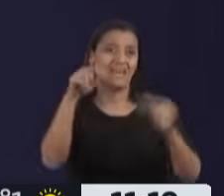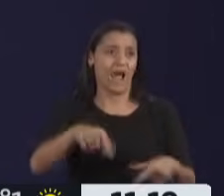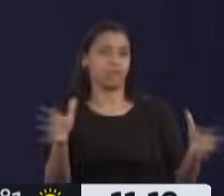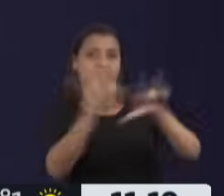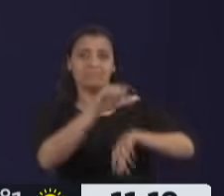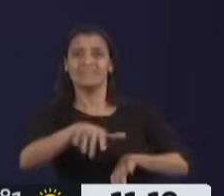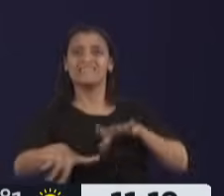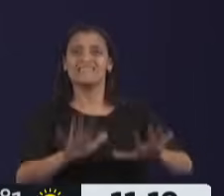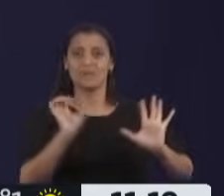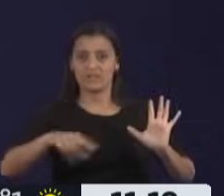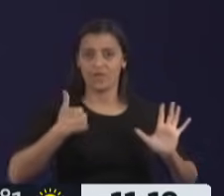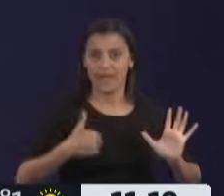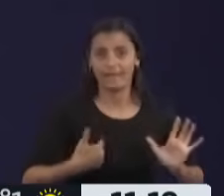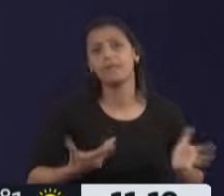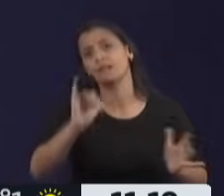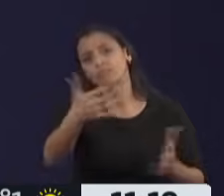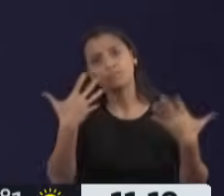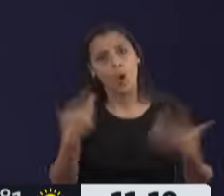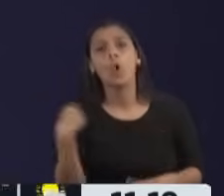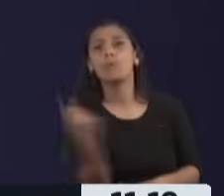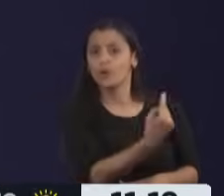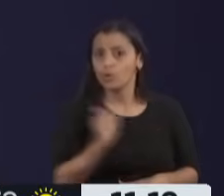Argentina. Así que sí, claramente estamos